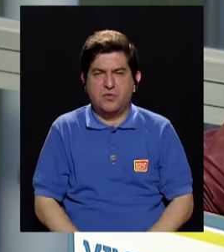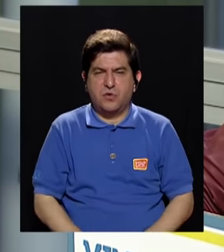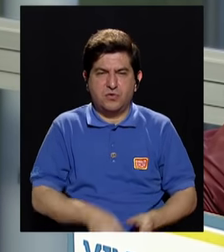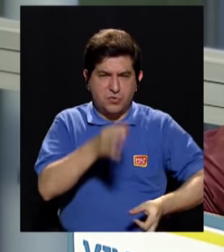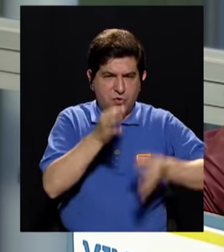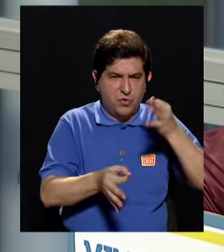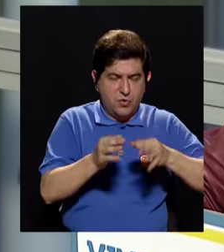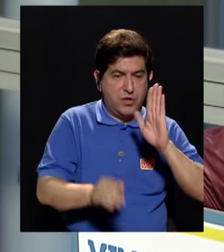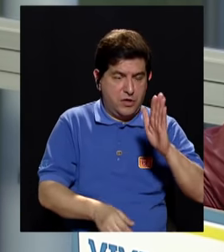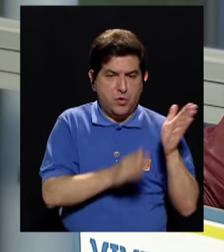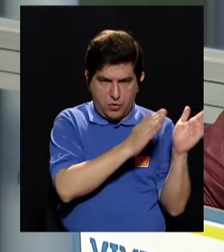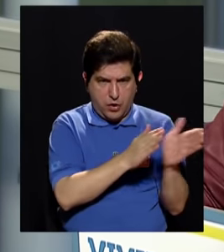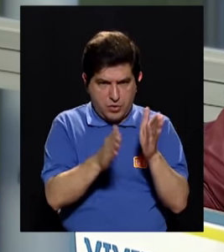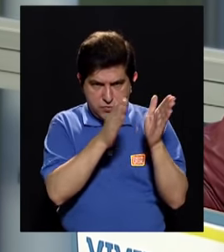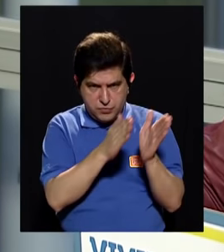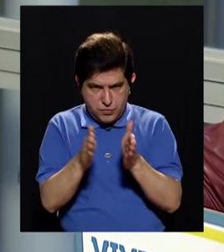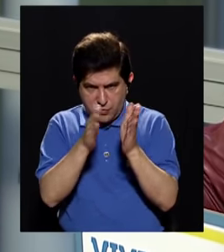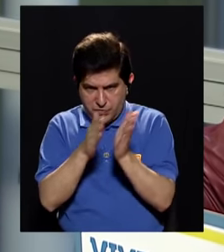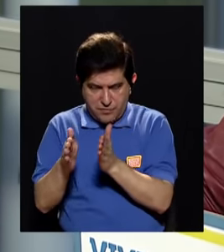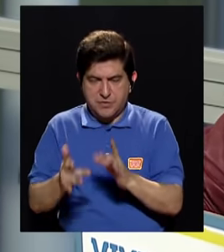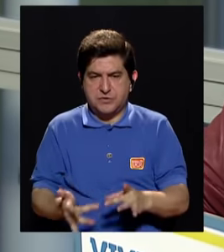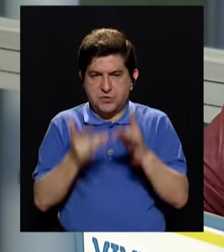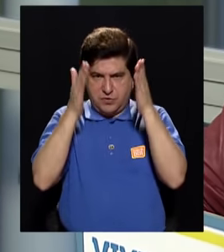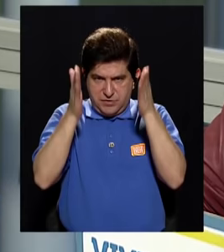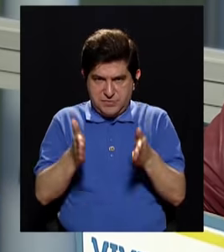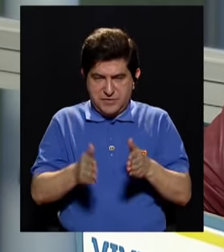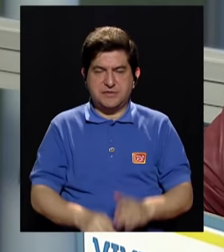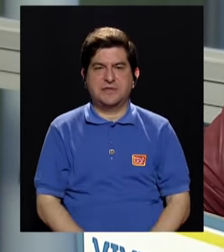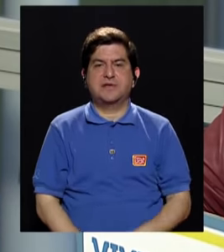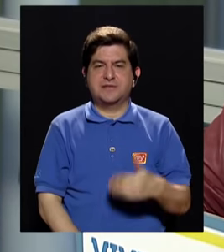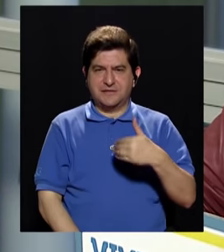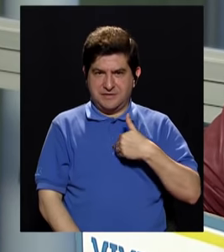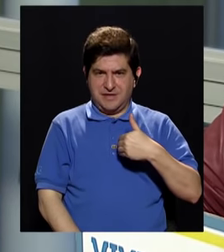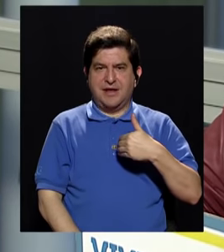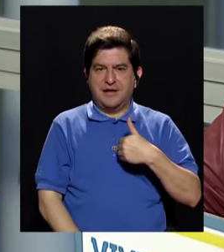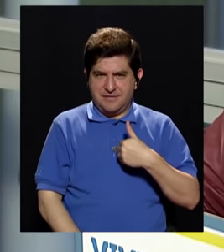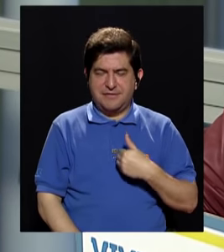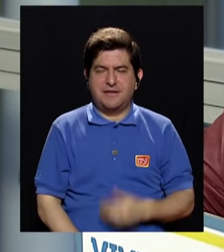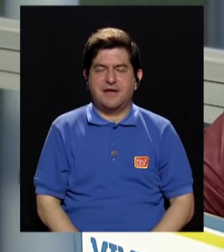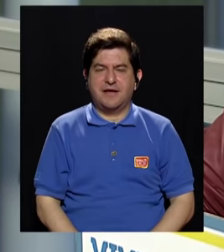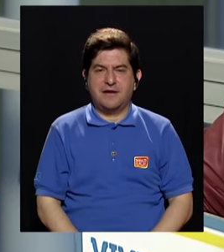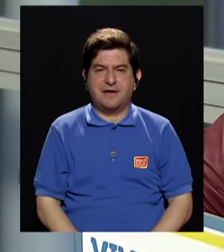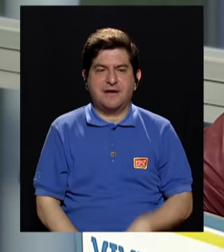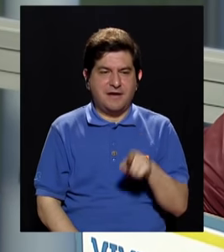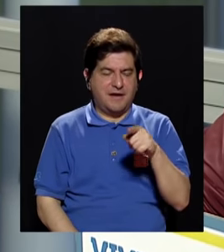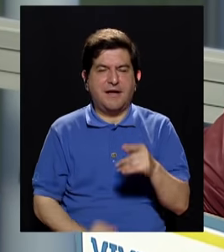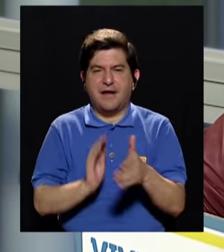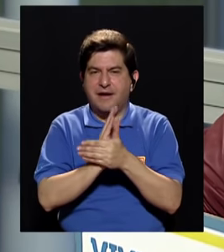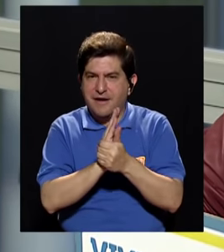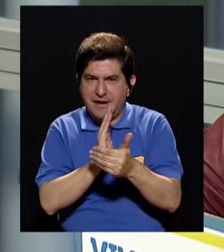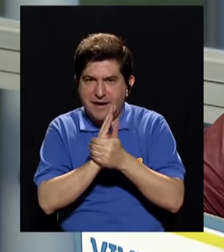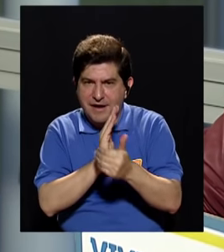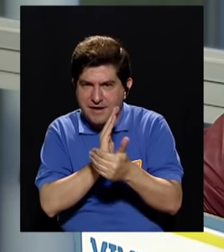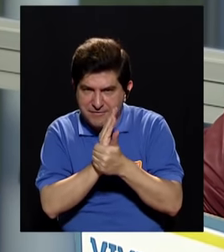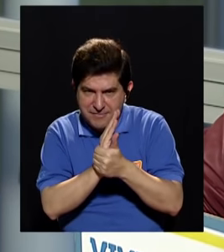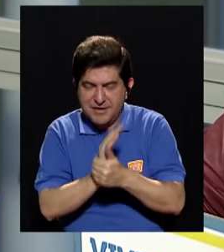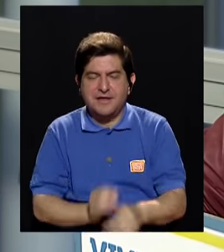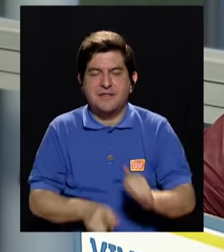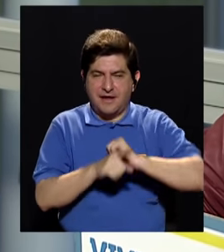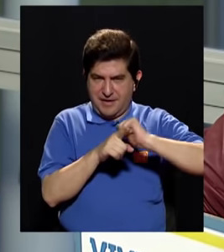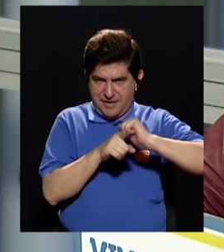dentro de su formación formación de especialista va a adquirir adquirir este